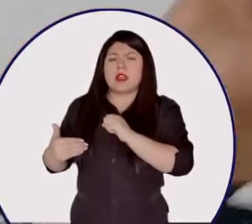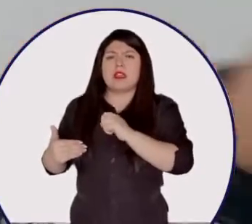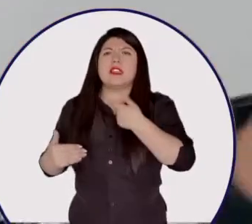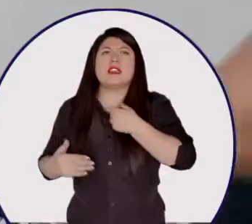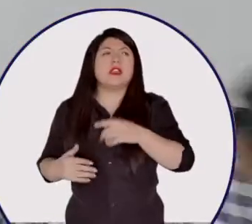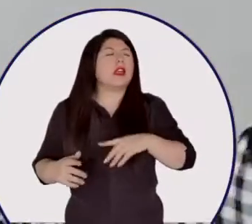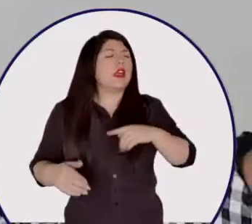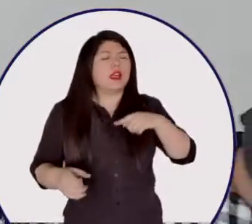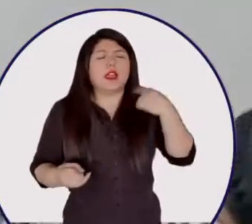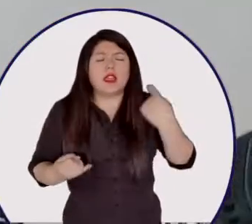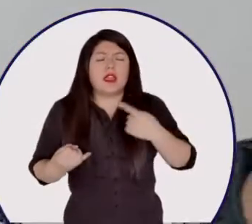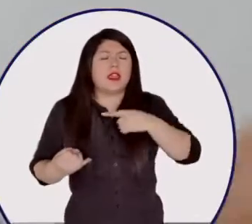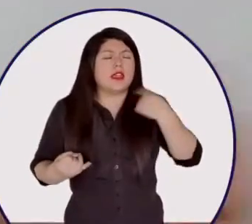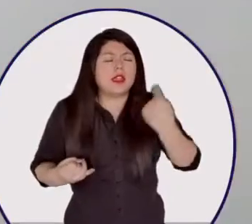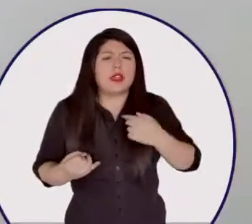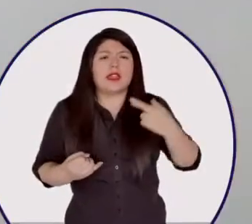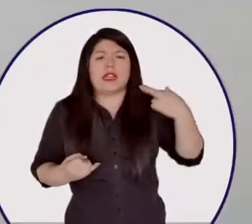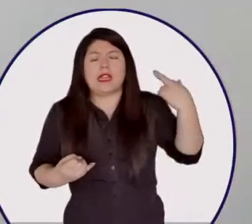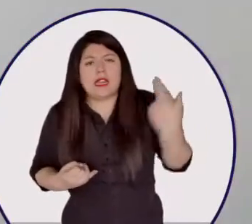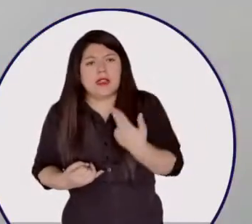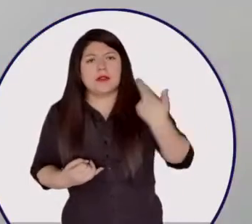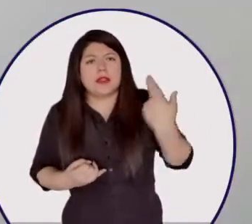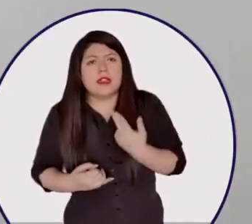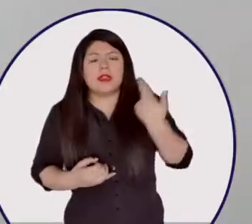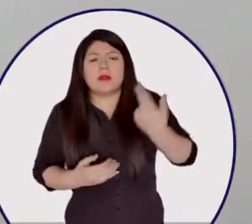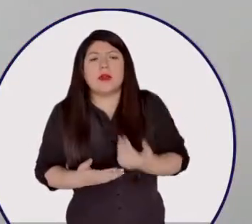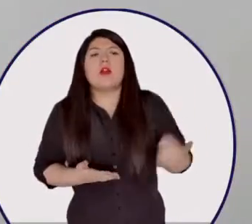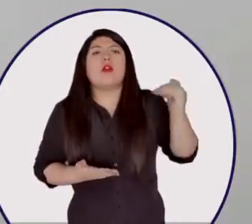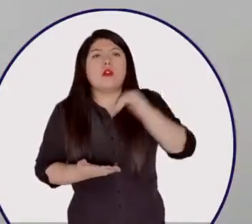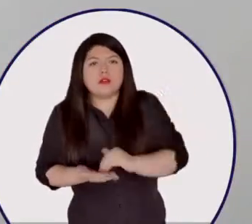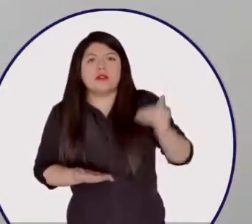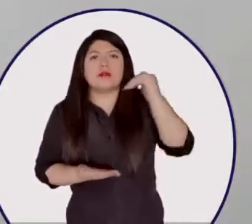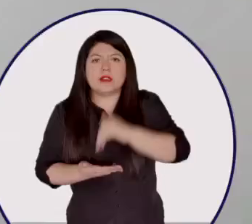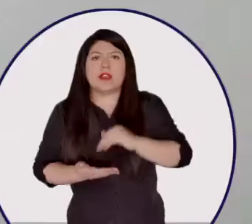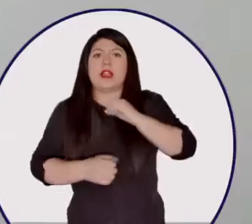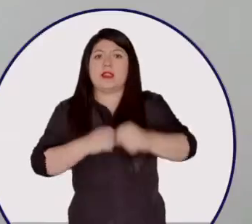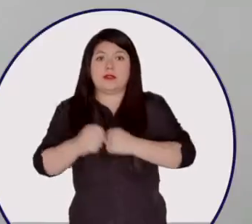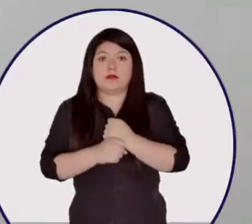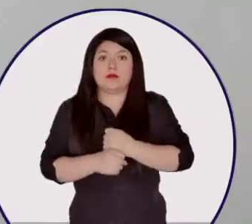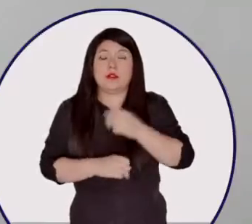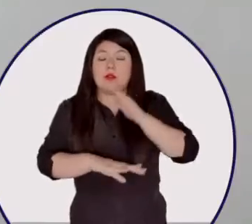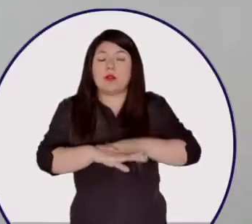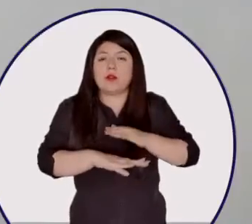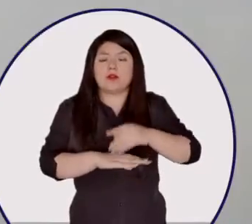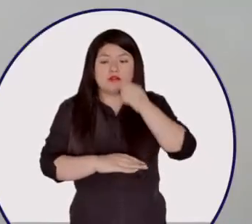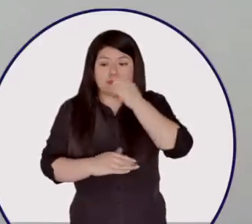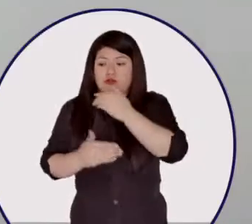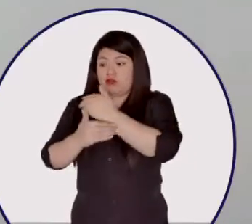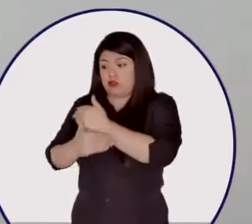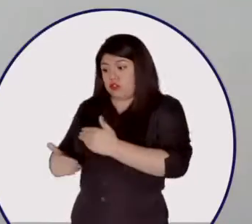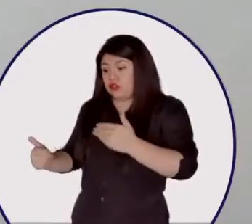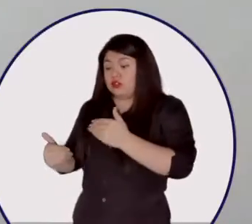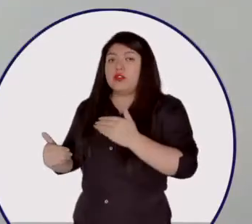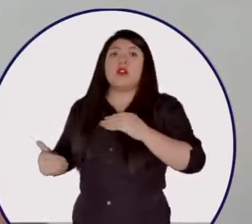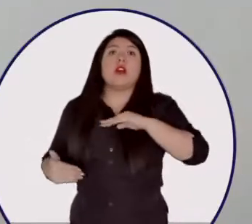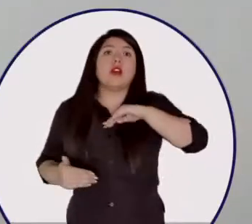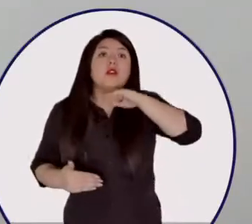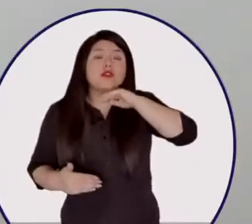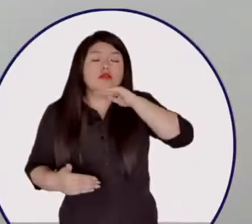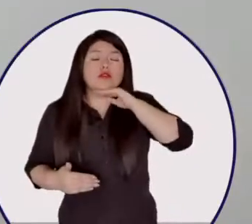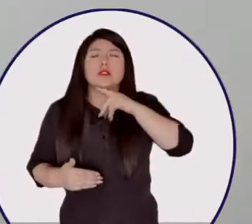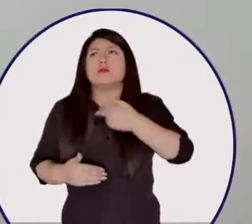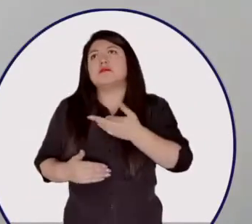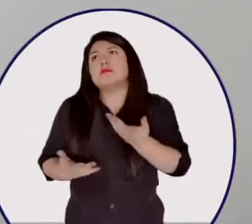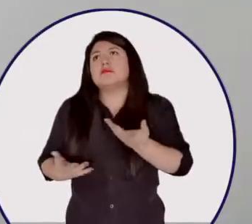y repite y repite el año. Hemos observado casos donde hay niños o adolescentes ya de 15 años